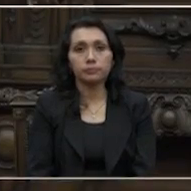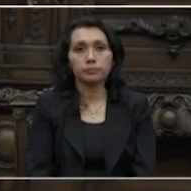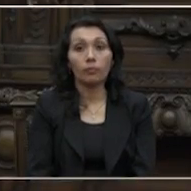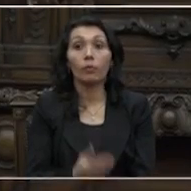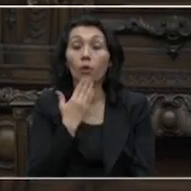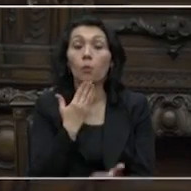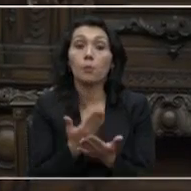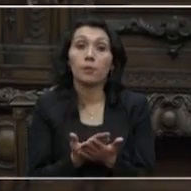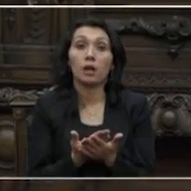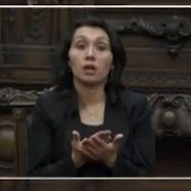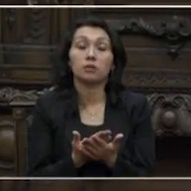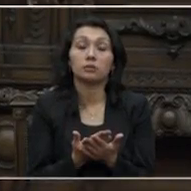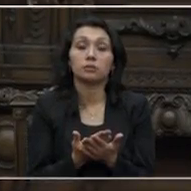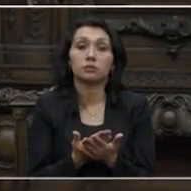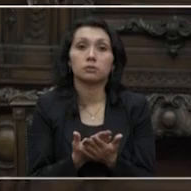Cuando